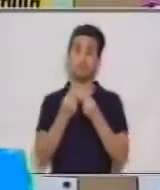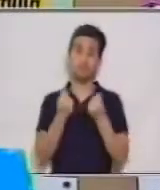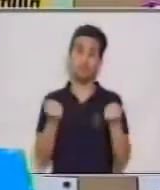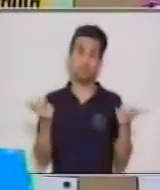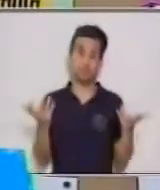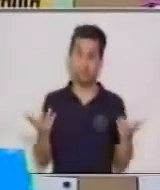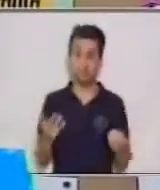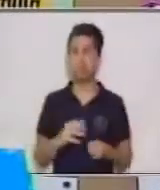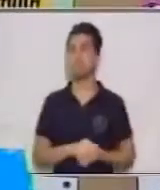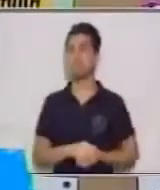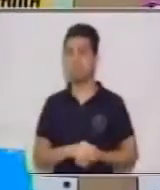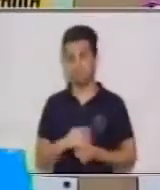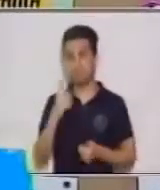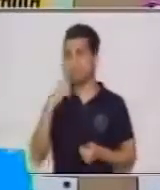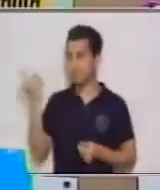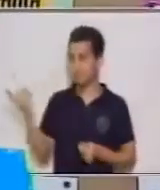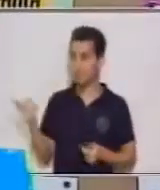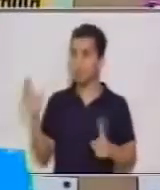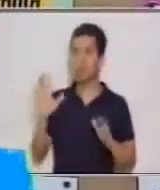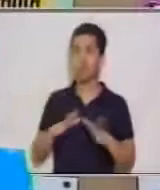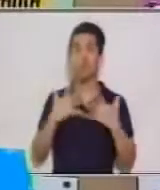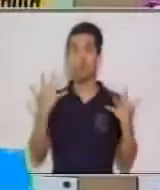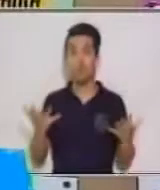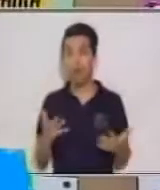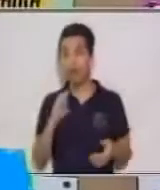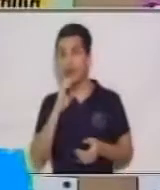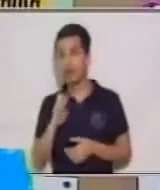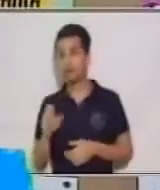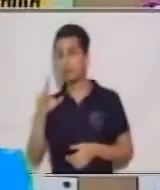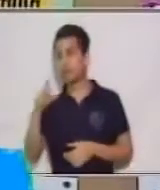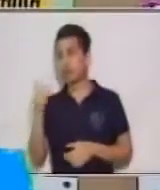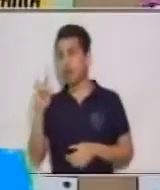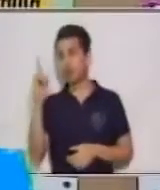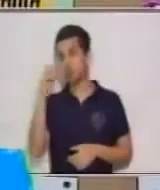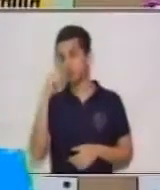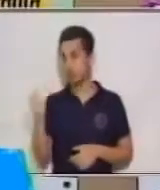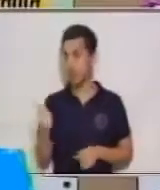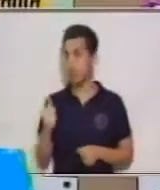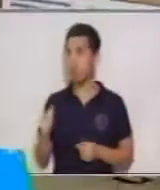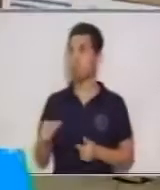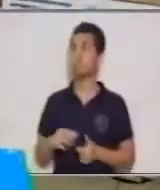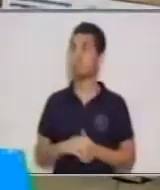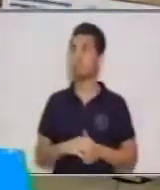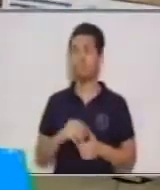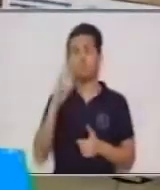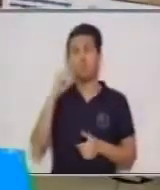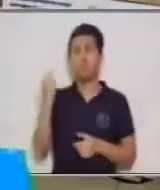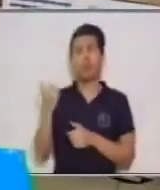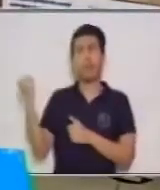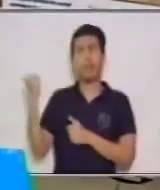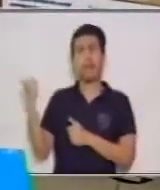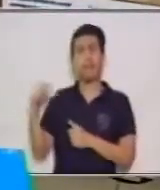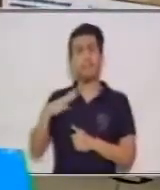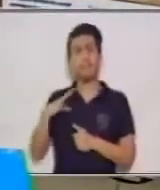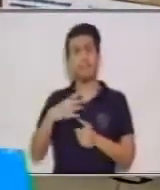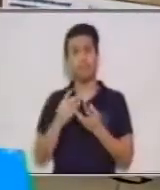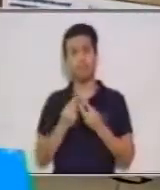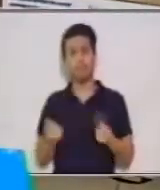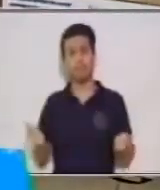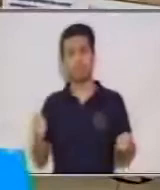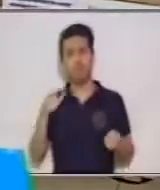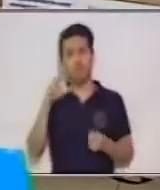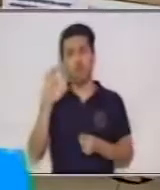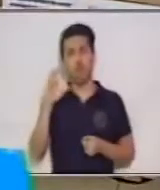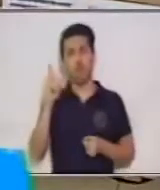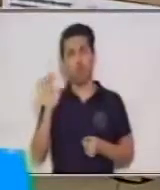vamos a determinar cuál fue la causa de esas acciones. ¿Por qué razón él está lleno de lodo? Como te lo dije, puede ser